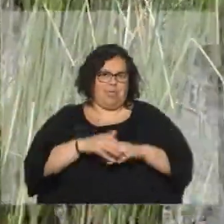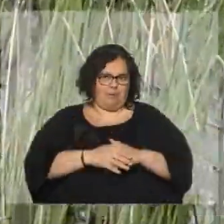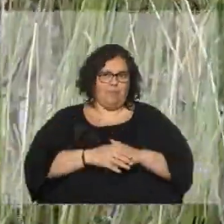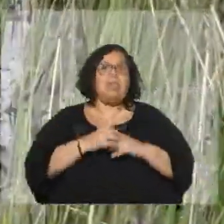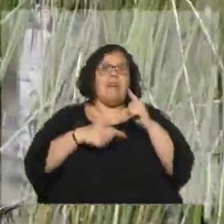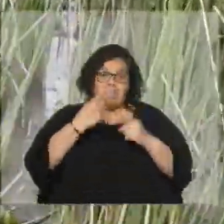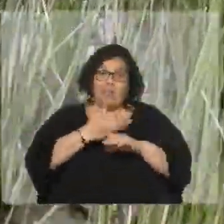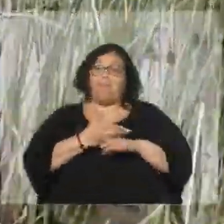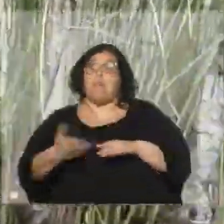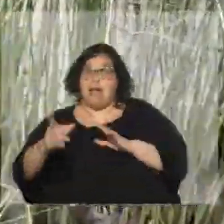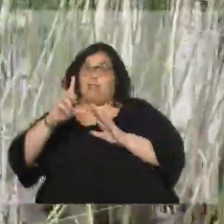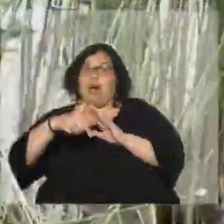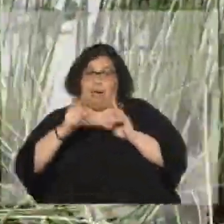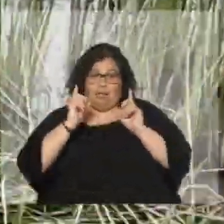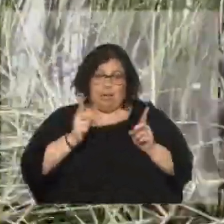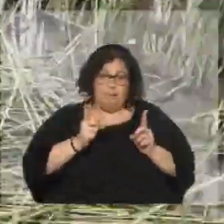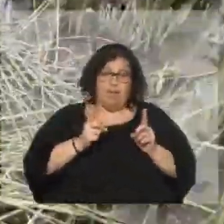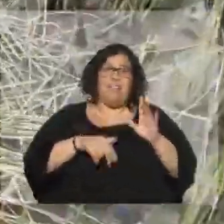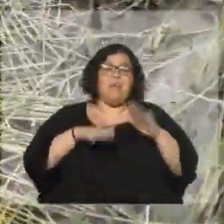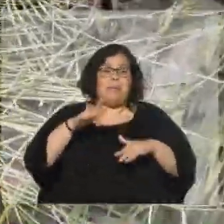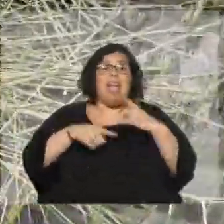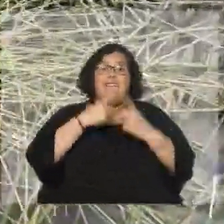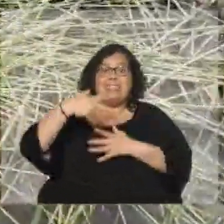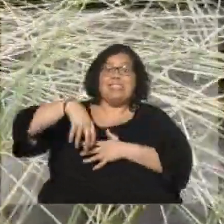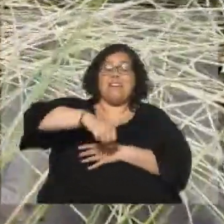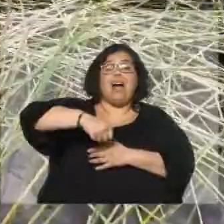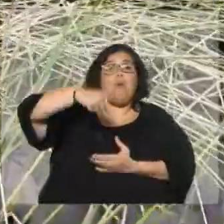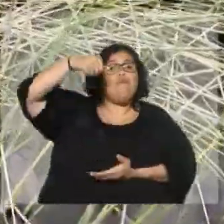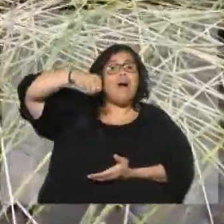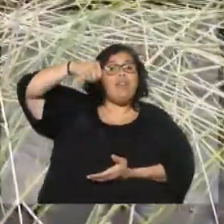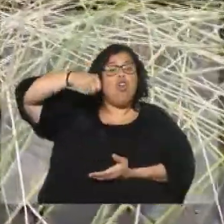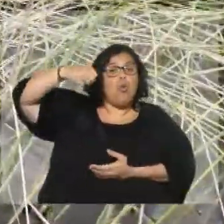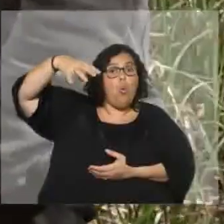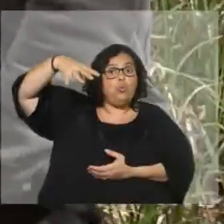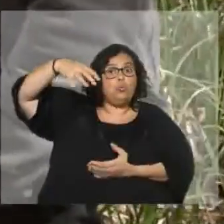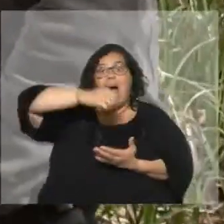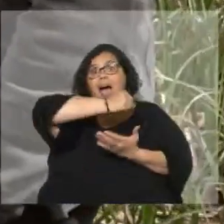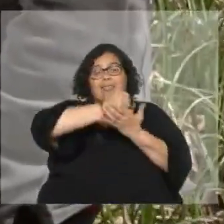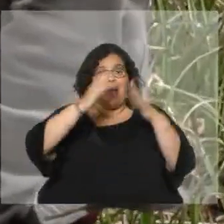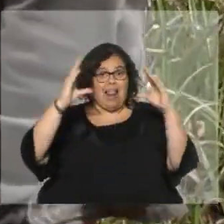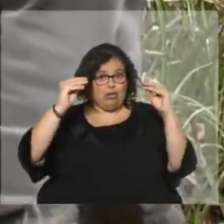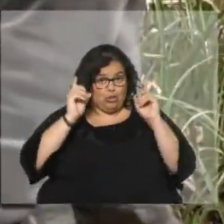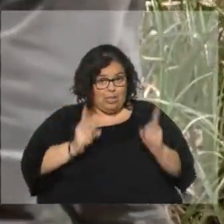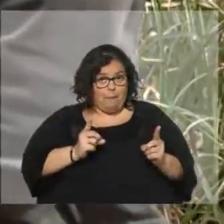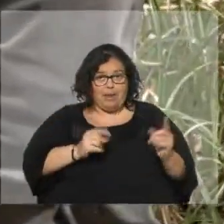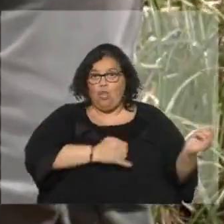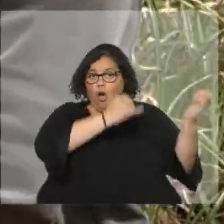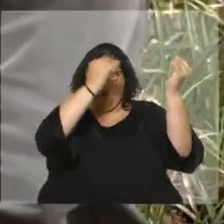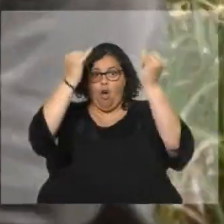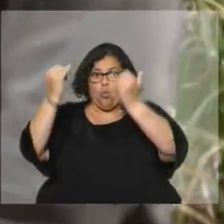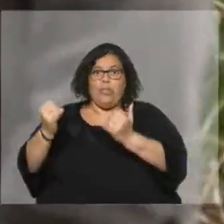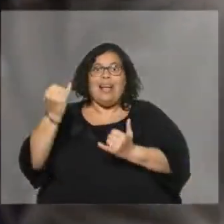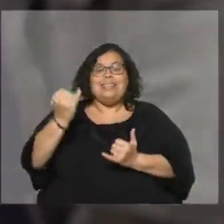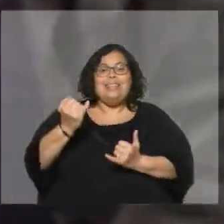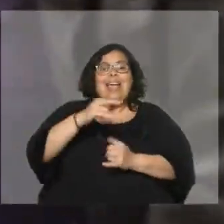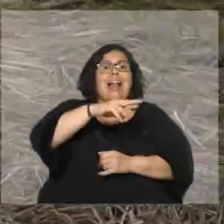veces mucho más, ahí va. A veces llevamos hasta faroles, hasta la noche igual. ¿Ah, sí? ¿Todo el día metidos ahí? Mientras esté bajo